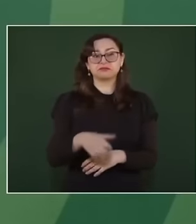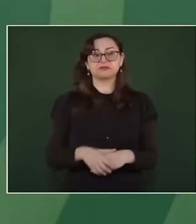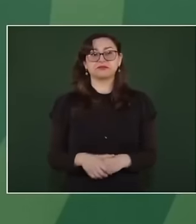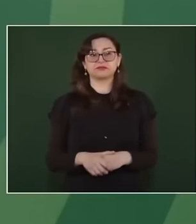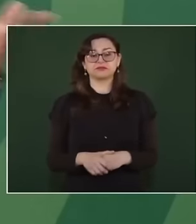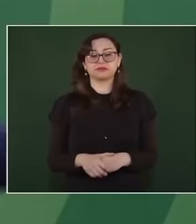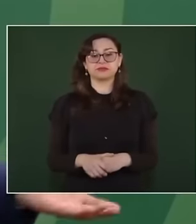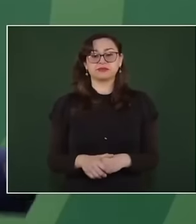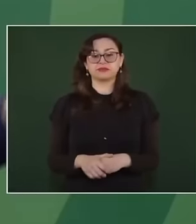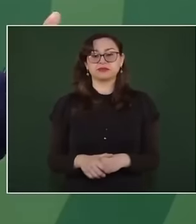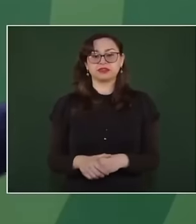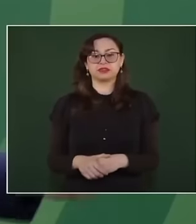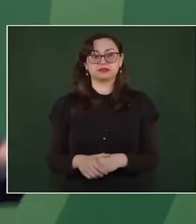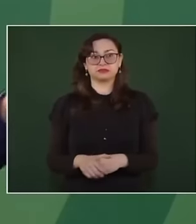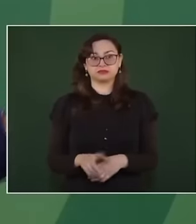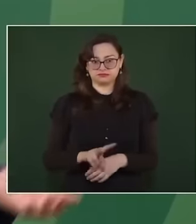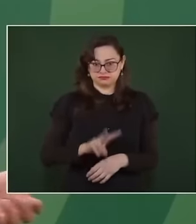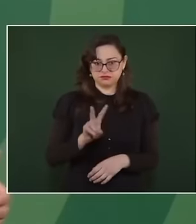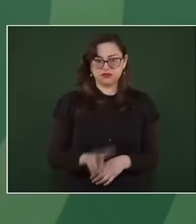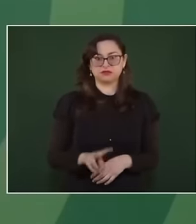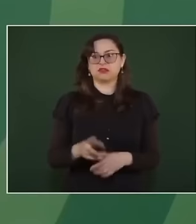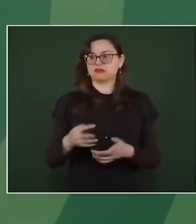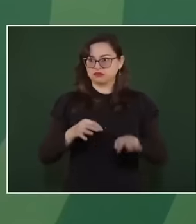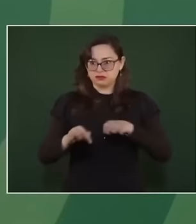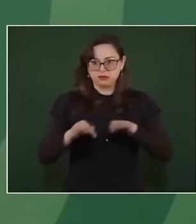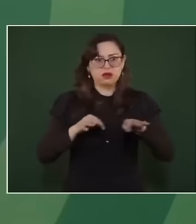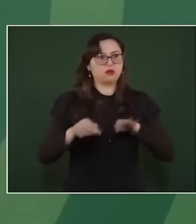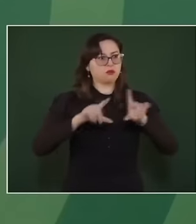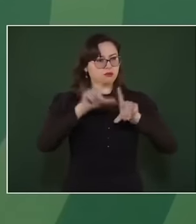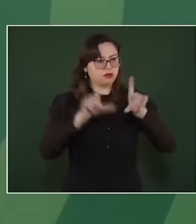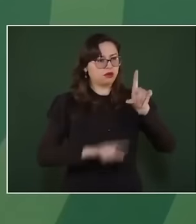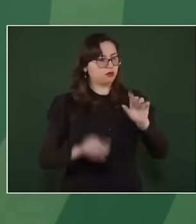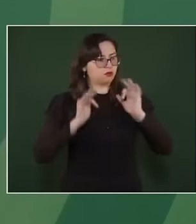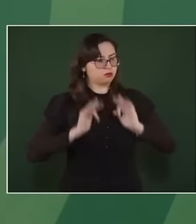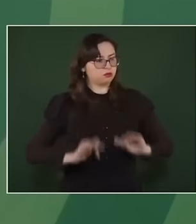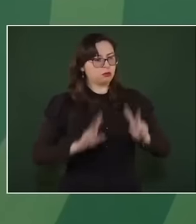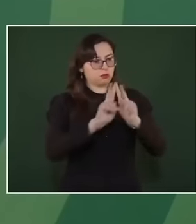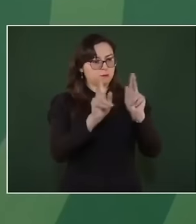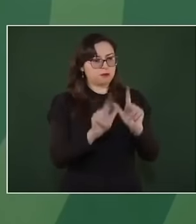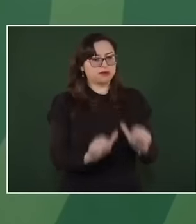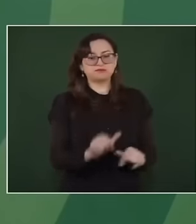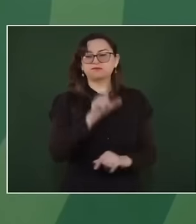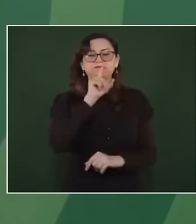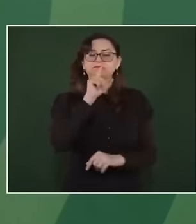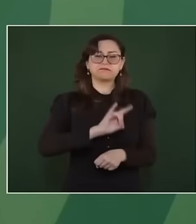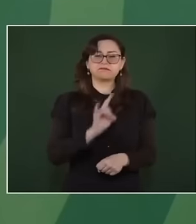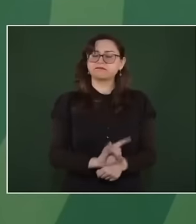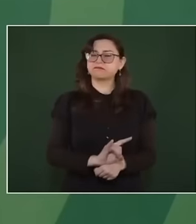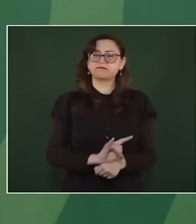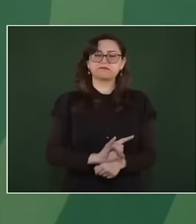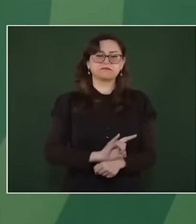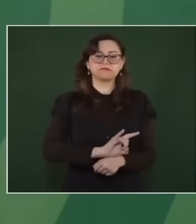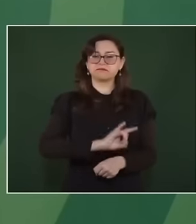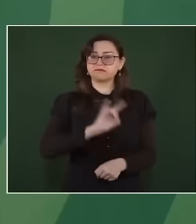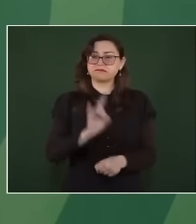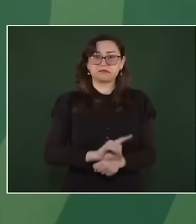eh trabajaba para pacificar a México era pura fachada y